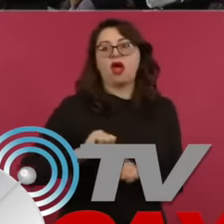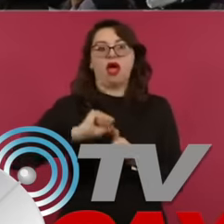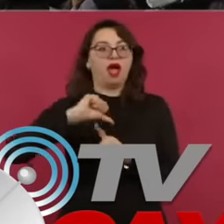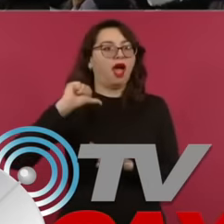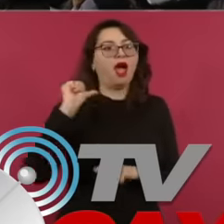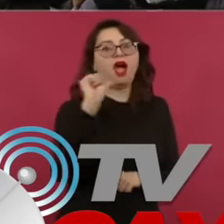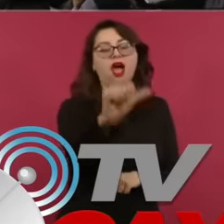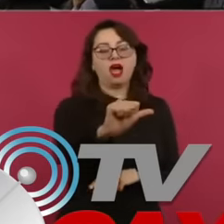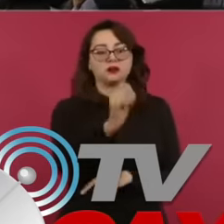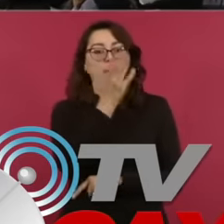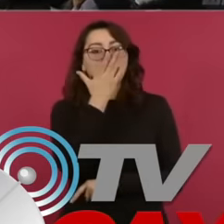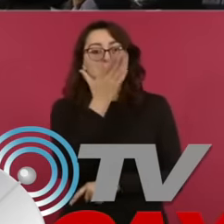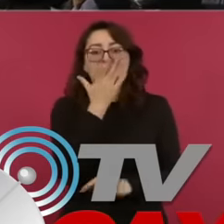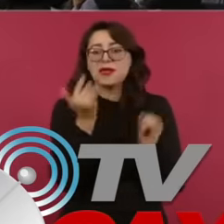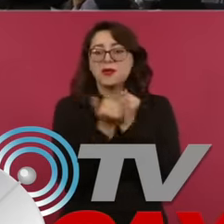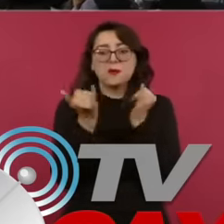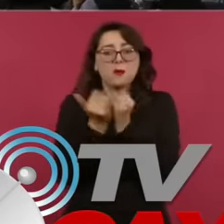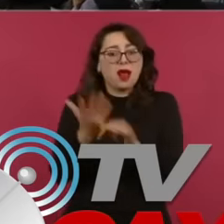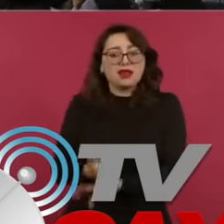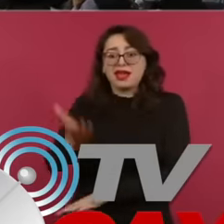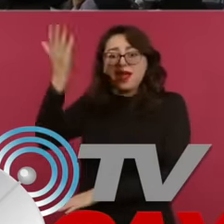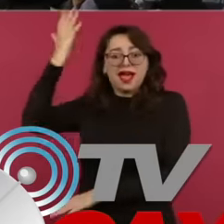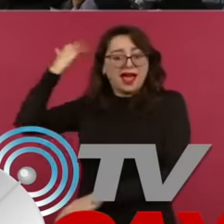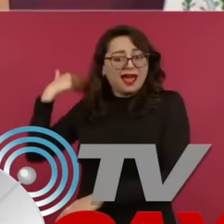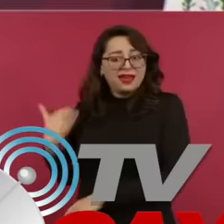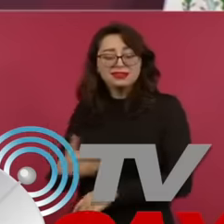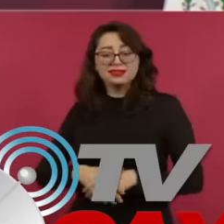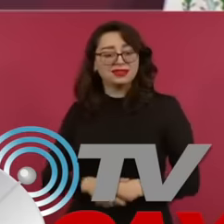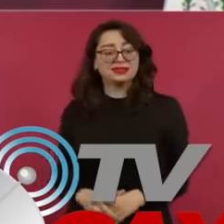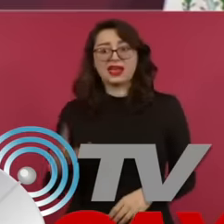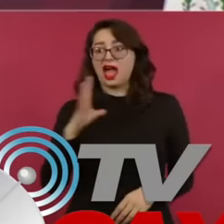y a Nogales, como era antes.